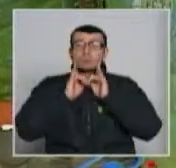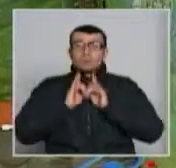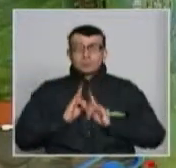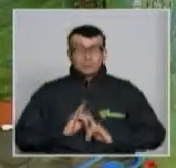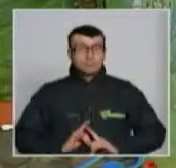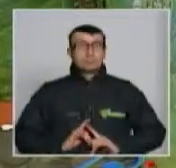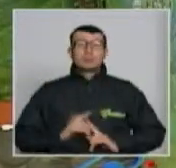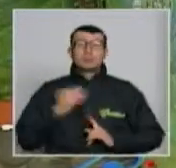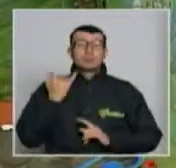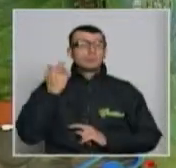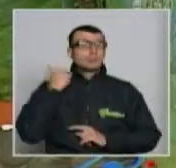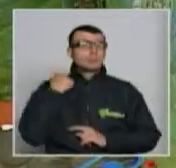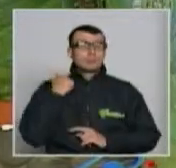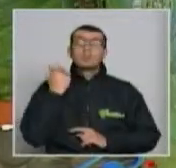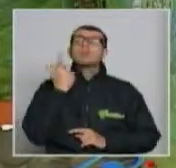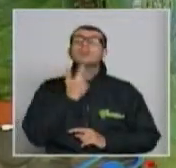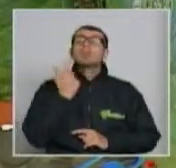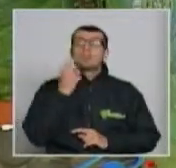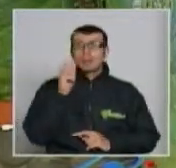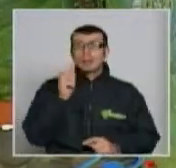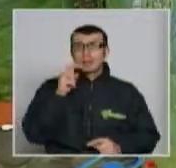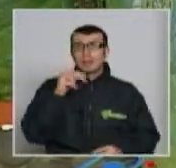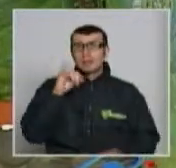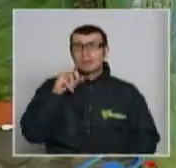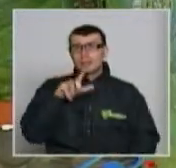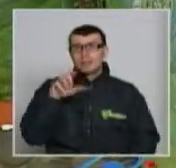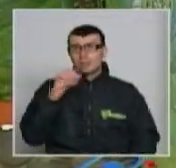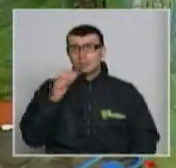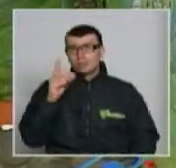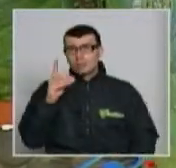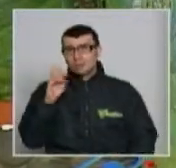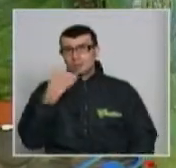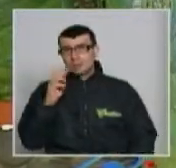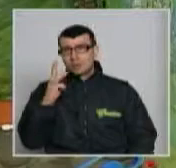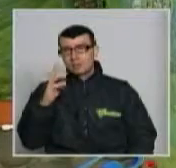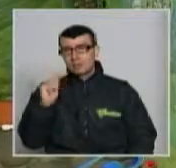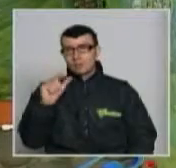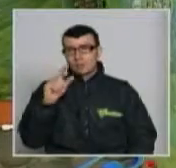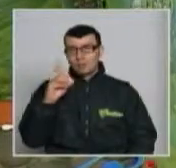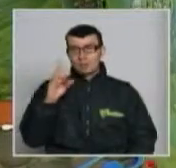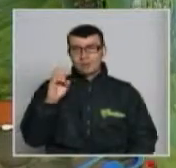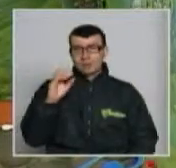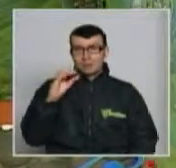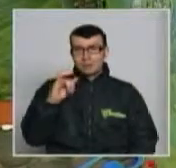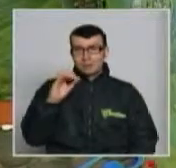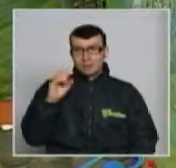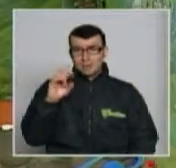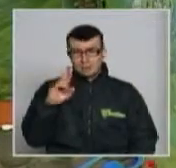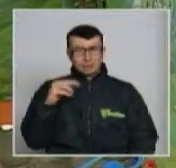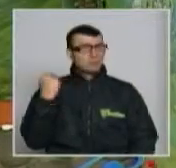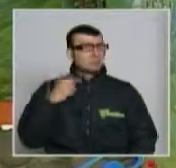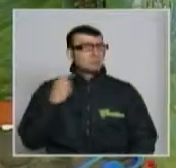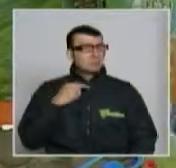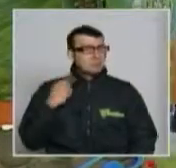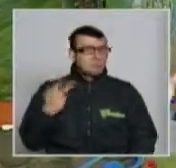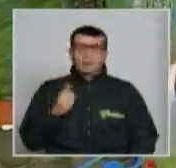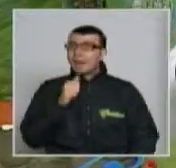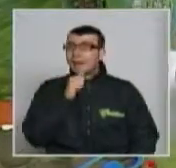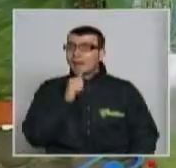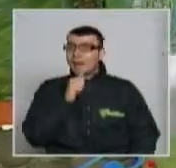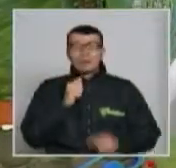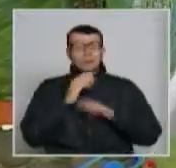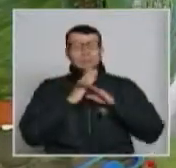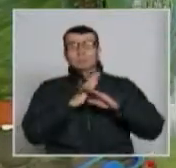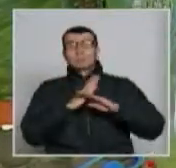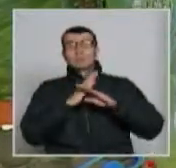se llama el anillo de Waldeyer. Este está conformado por un sistema linfático que nos defiende, es